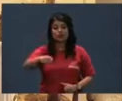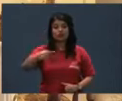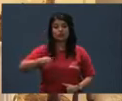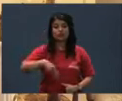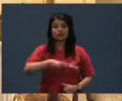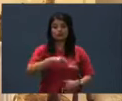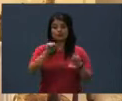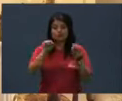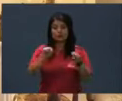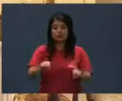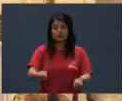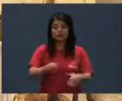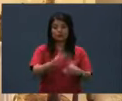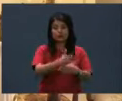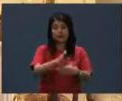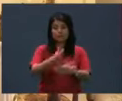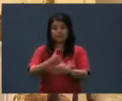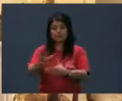paz.